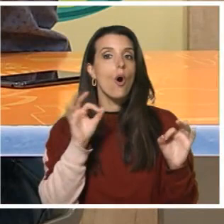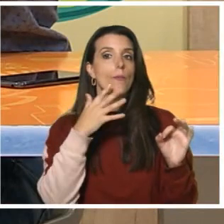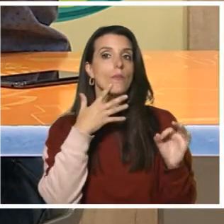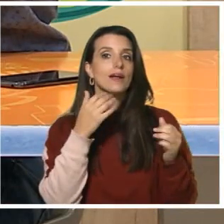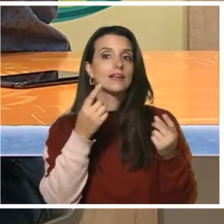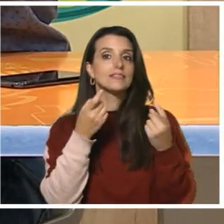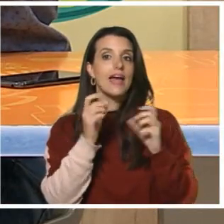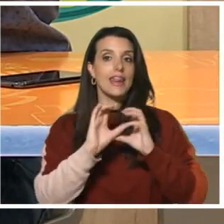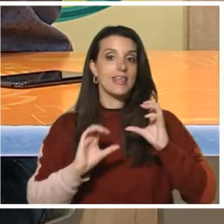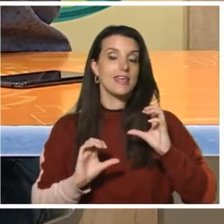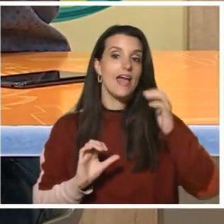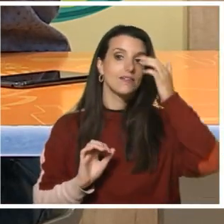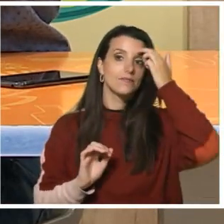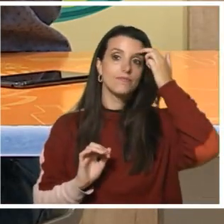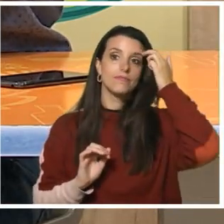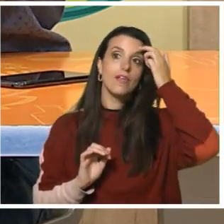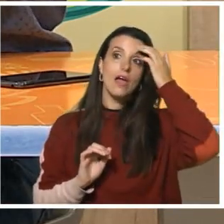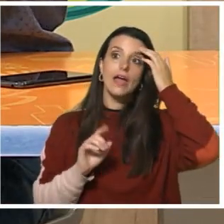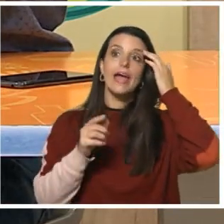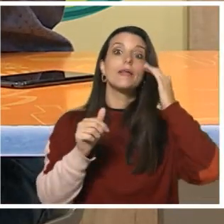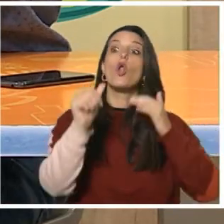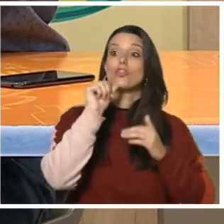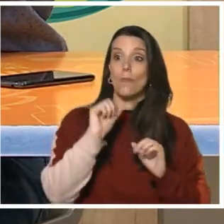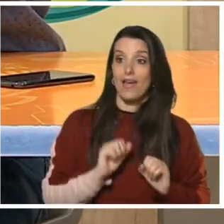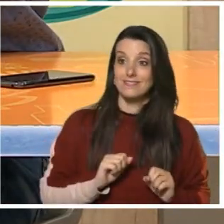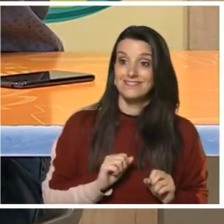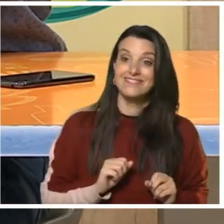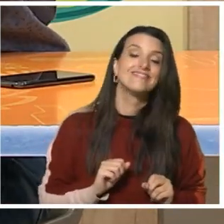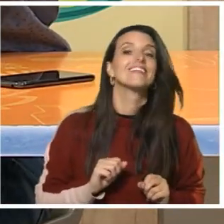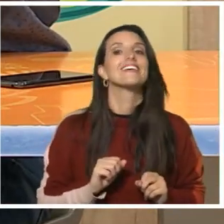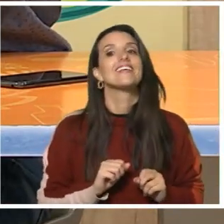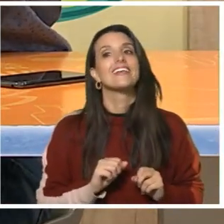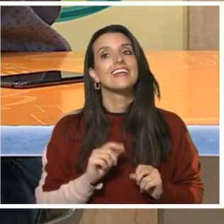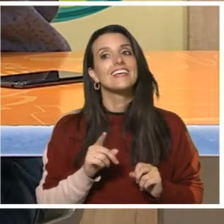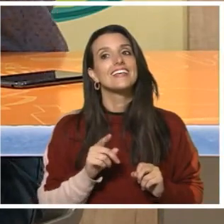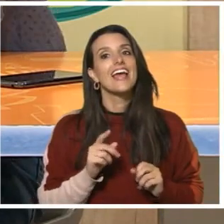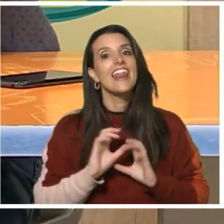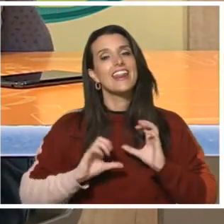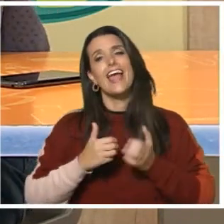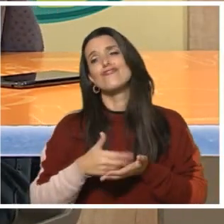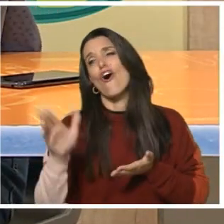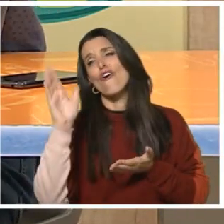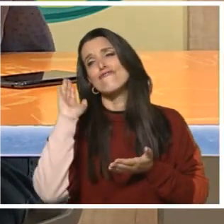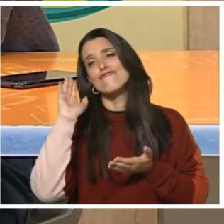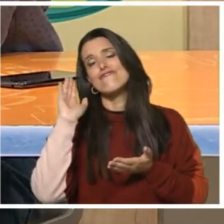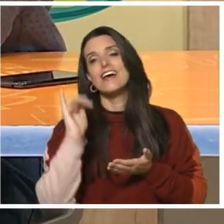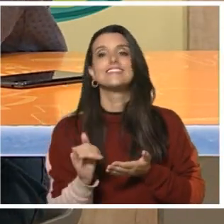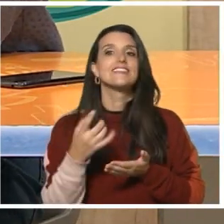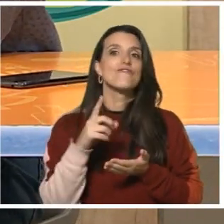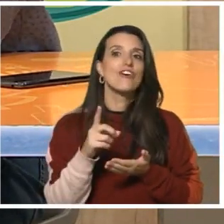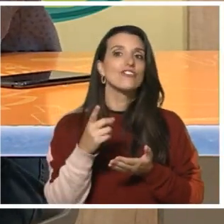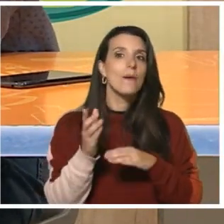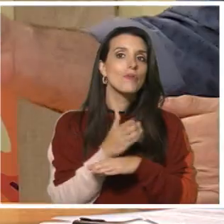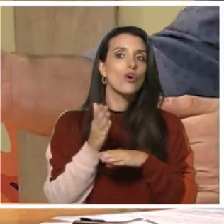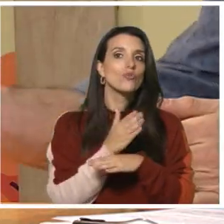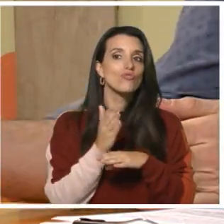necesitas energía. Bueno, me voy a tomar este mejor. ¿Ese te gusta? Energía sobra. Sí, tal cual. Entonces, en la cadena de